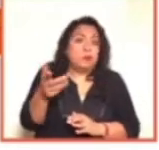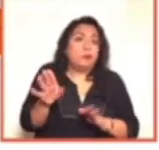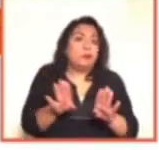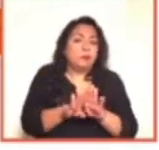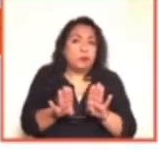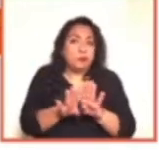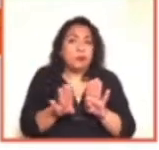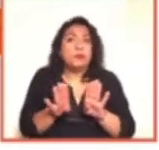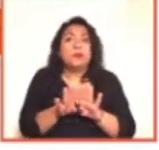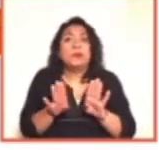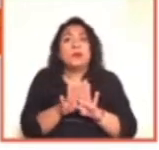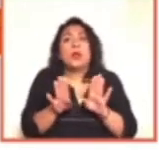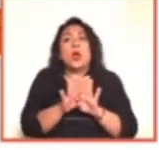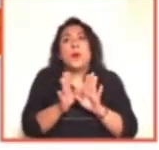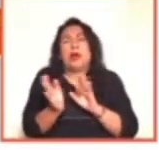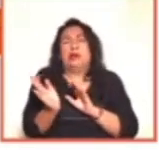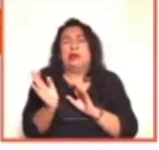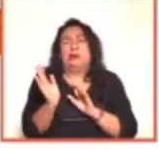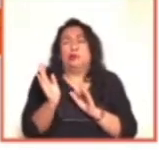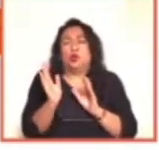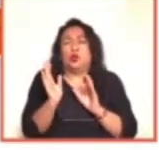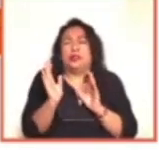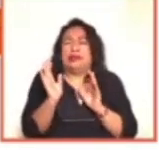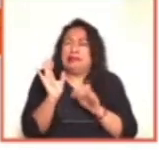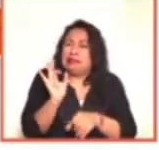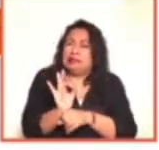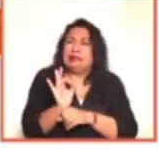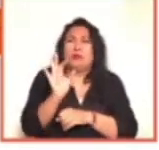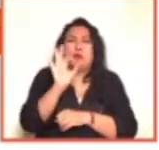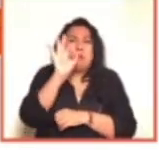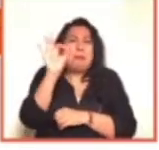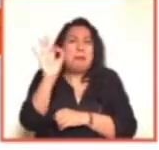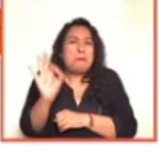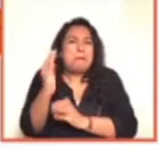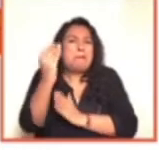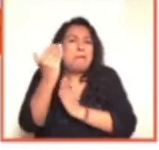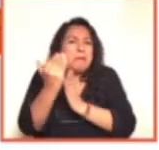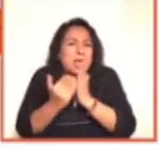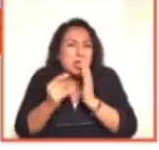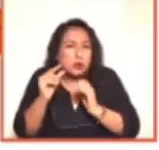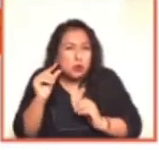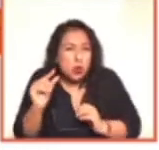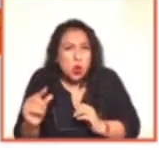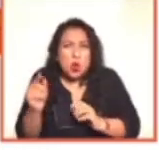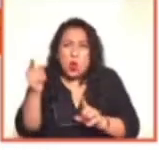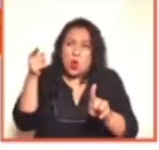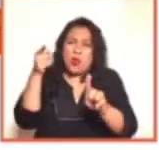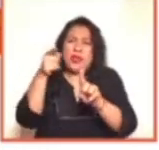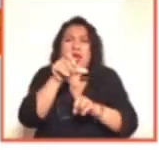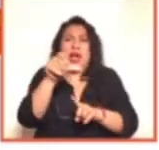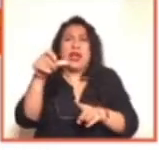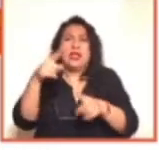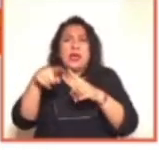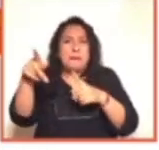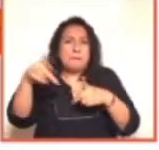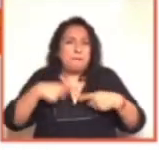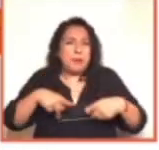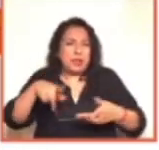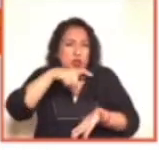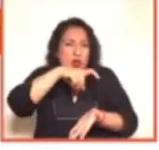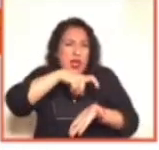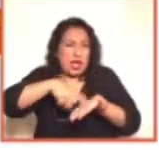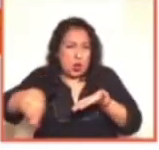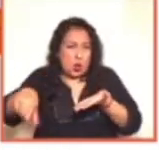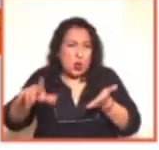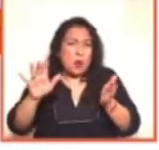de amortizar un poco más ese descuento de manera directa con el cliente, por